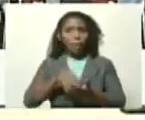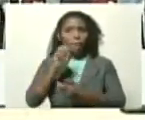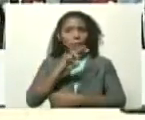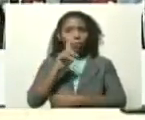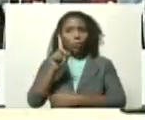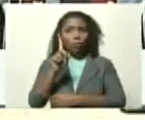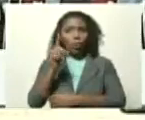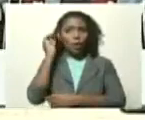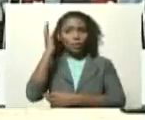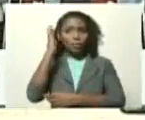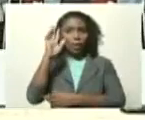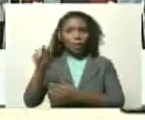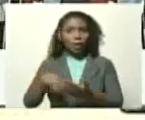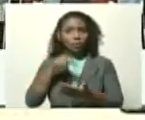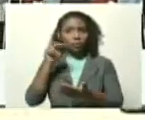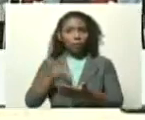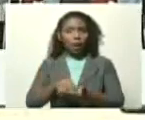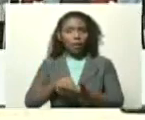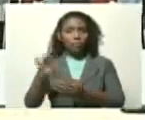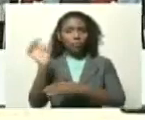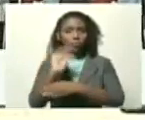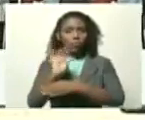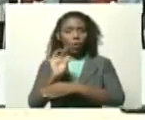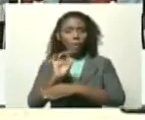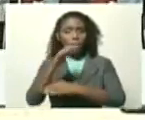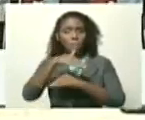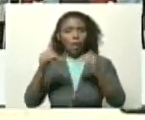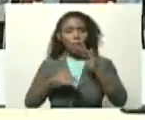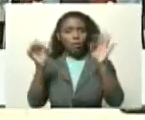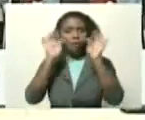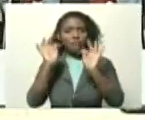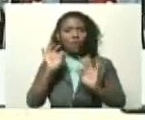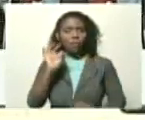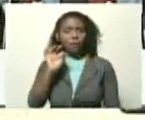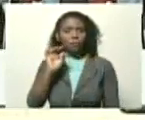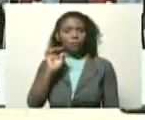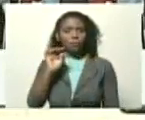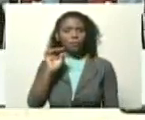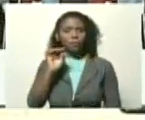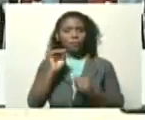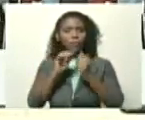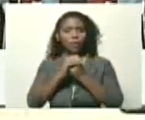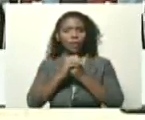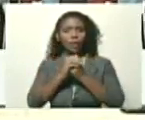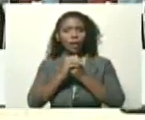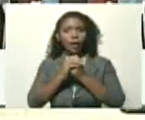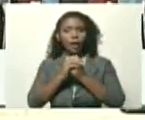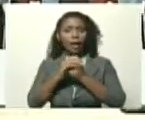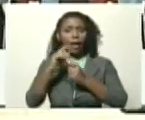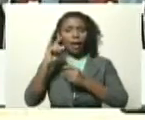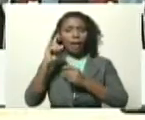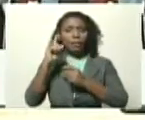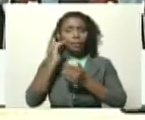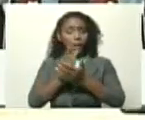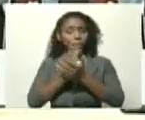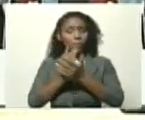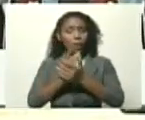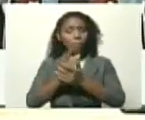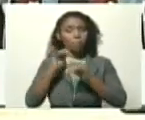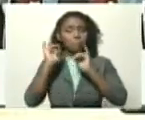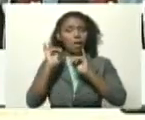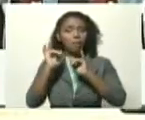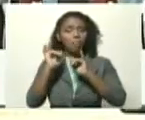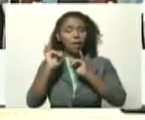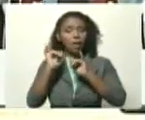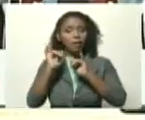el Parlamento venezolano funcionó bajo una metodología de 7+7 y la convocatoria siempre fue la misma, que